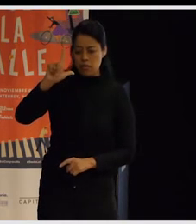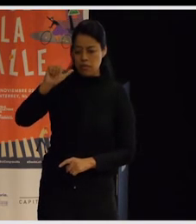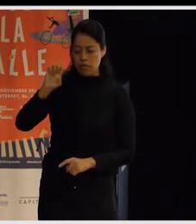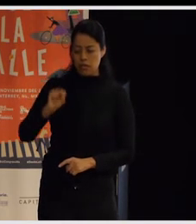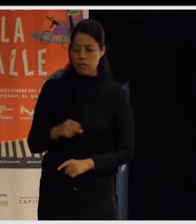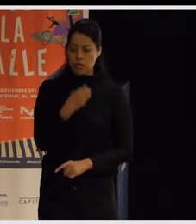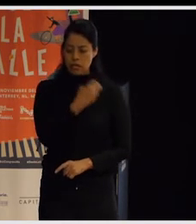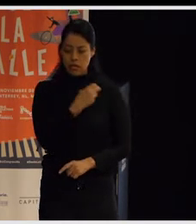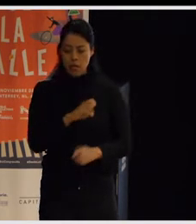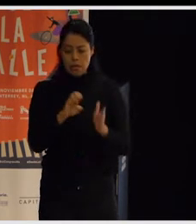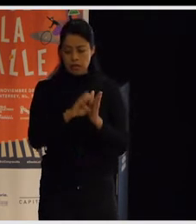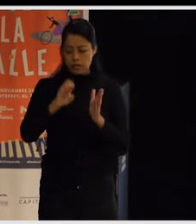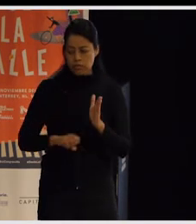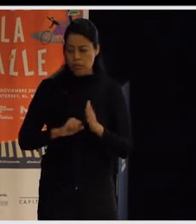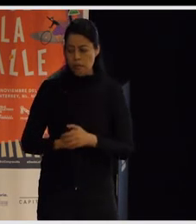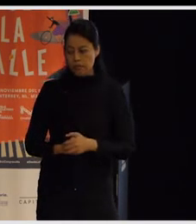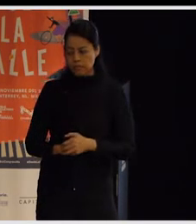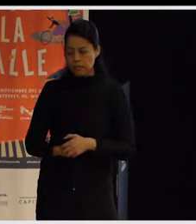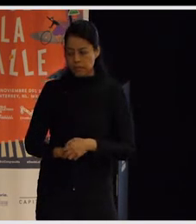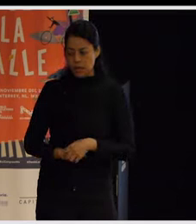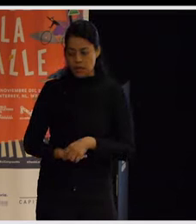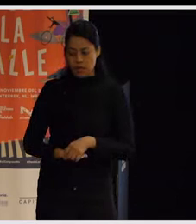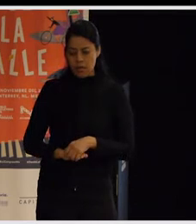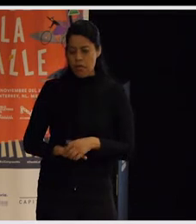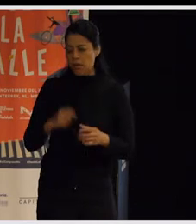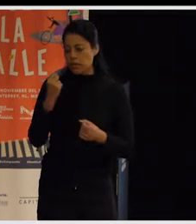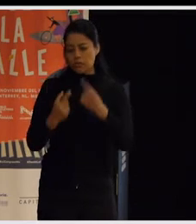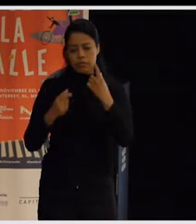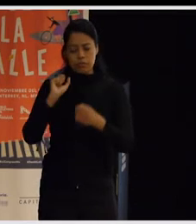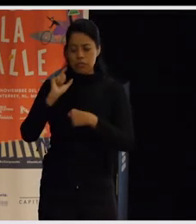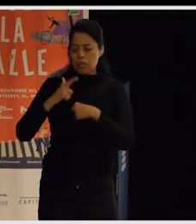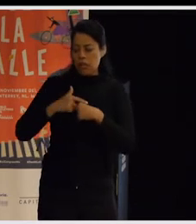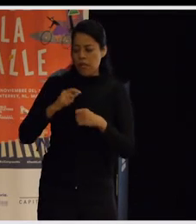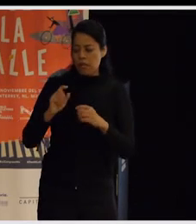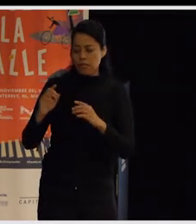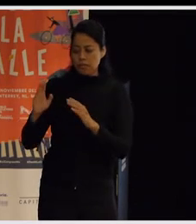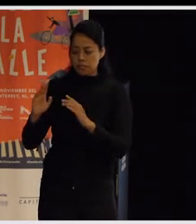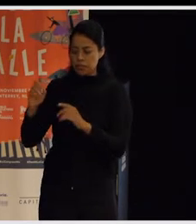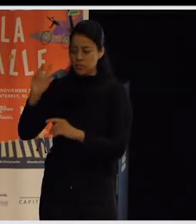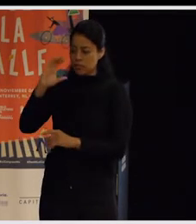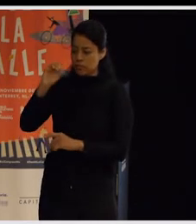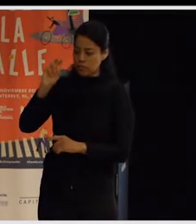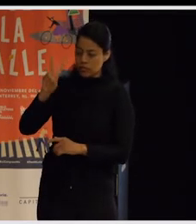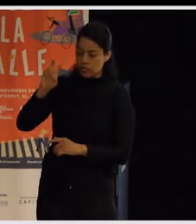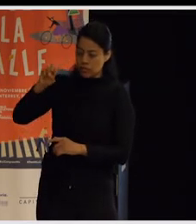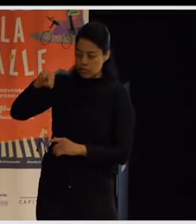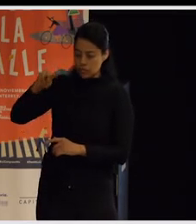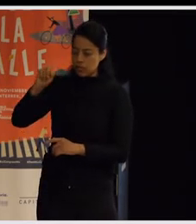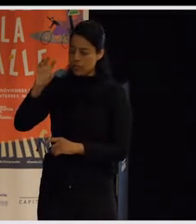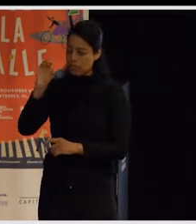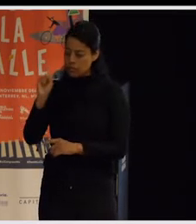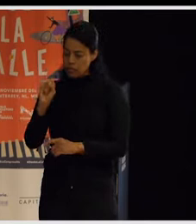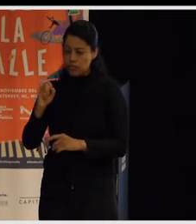esto es como ejemplo de algunos de los conventos que fuimos conociendo a lo largo de